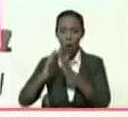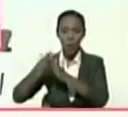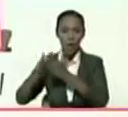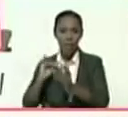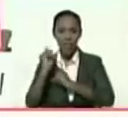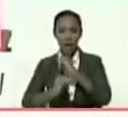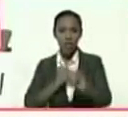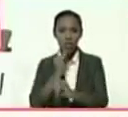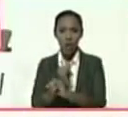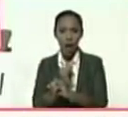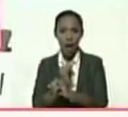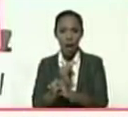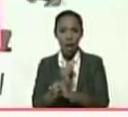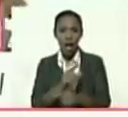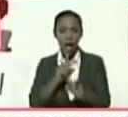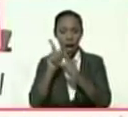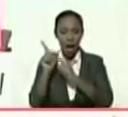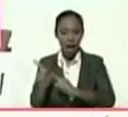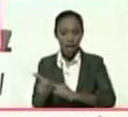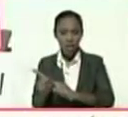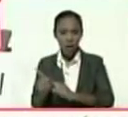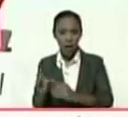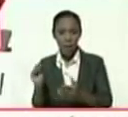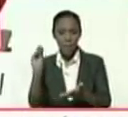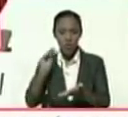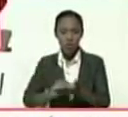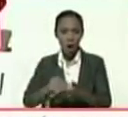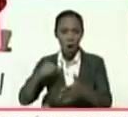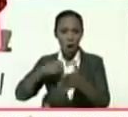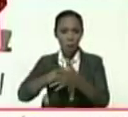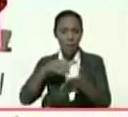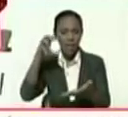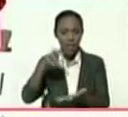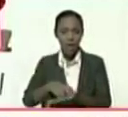de estos que propiciaron el golpe de Estado, dice nada.